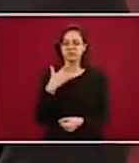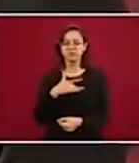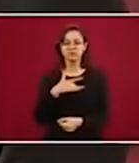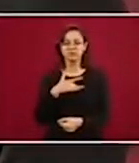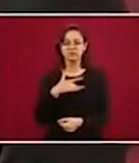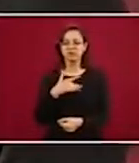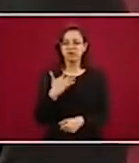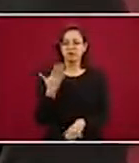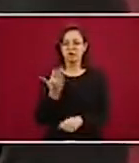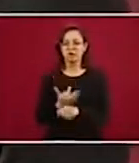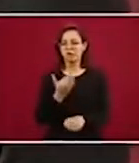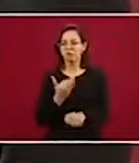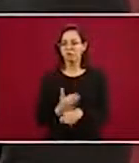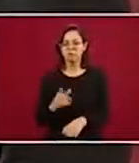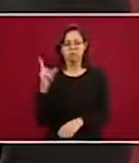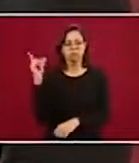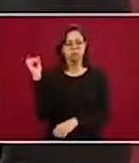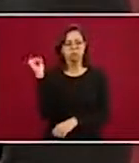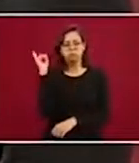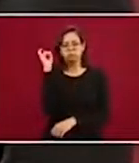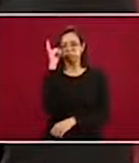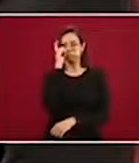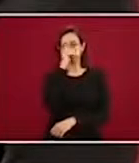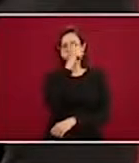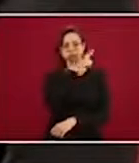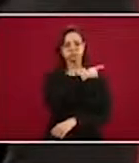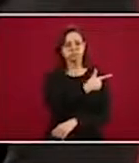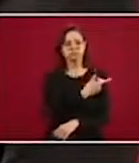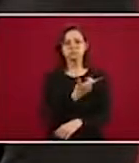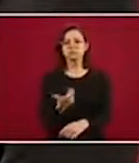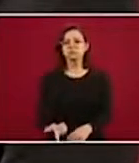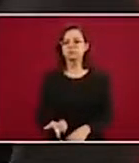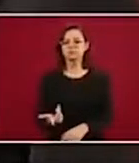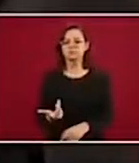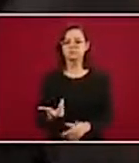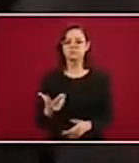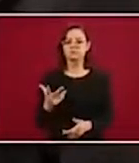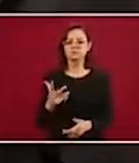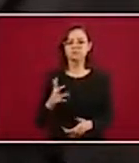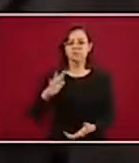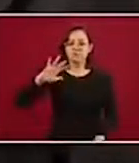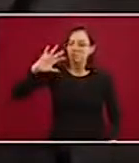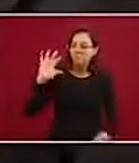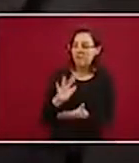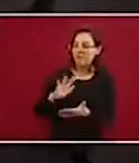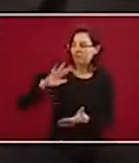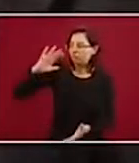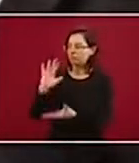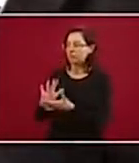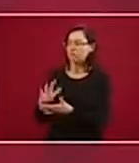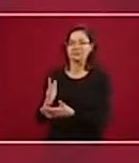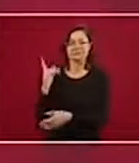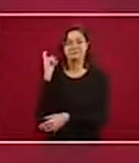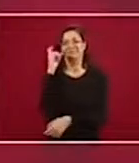difícil el hacer una reducción en la producción